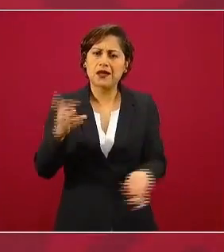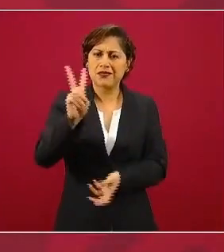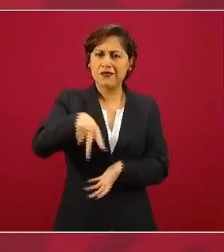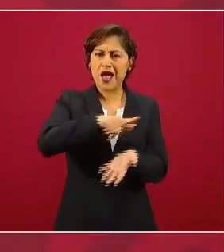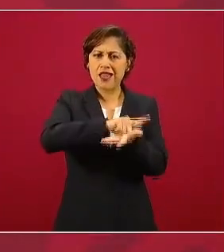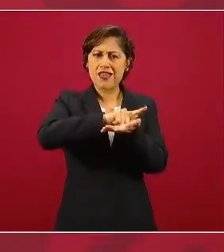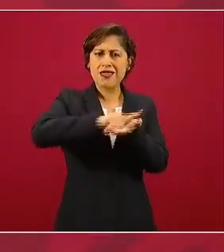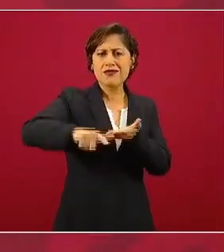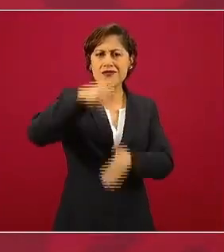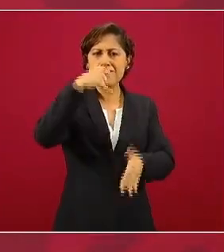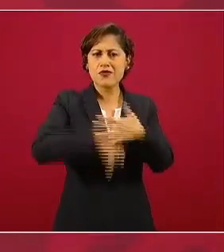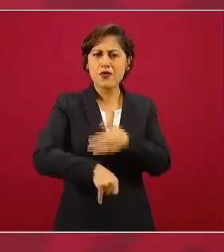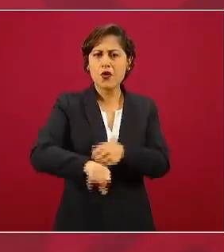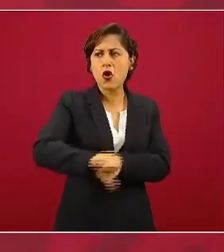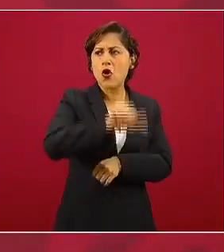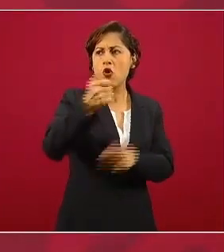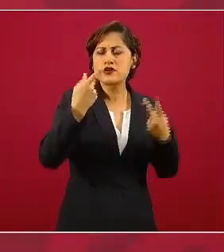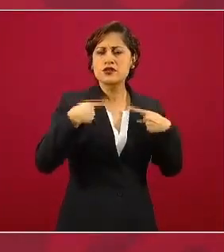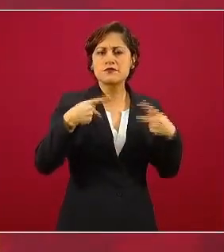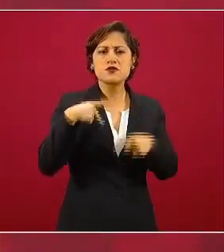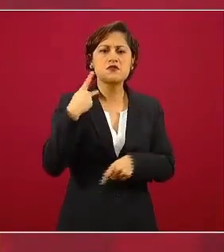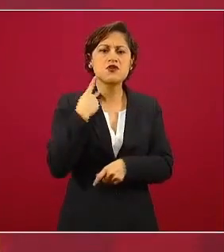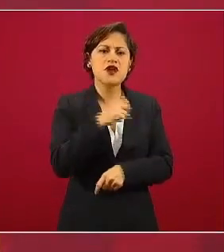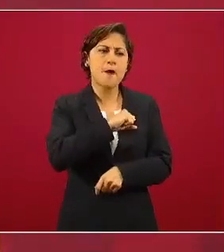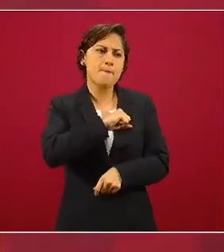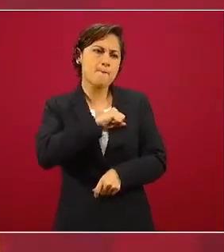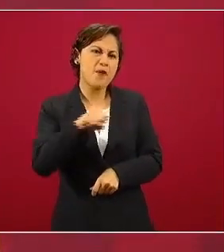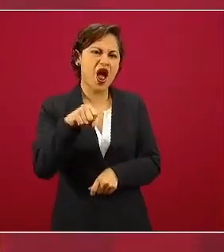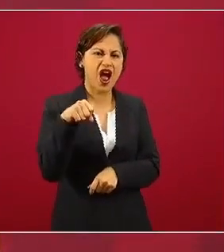políticos han podido mancharla.